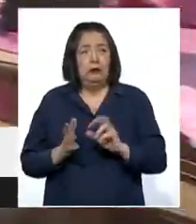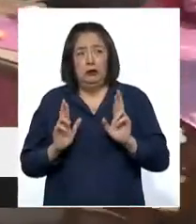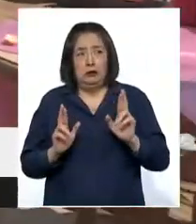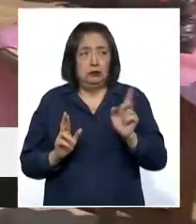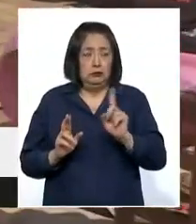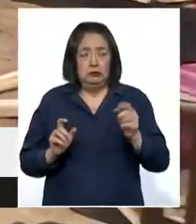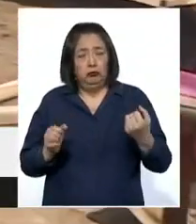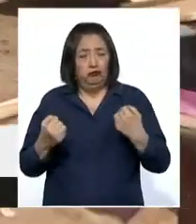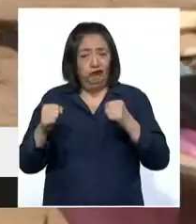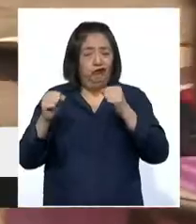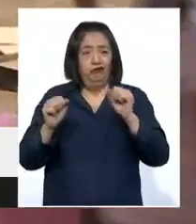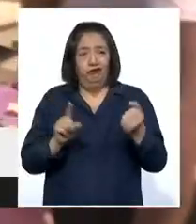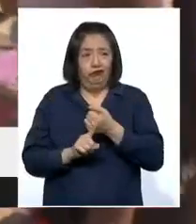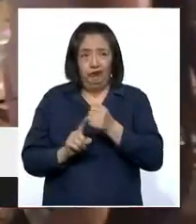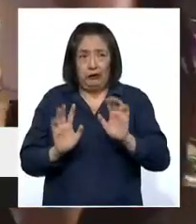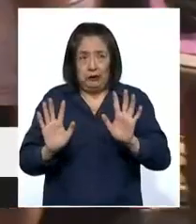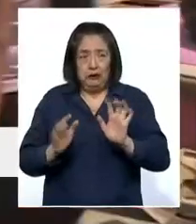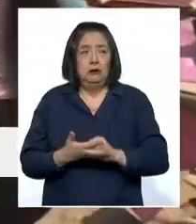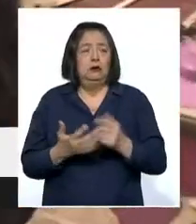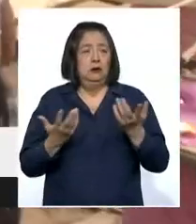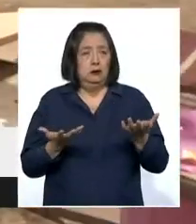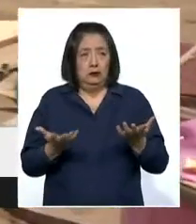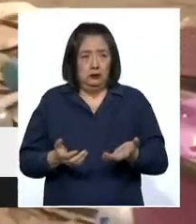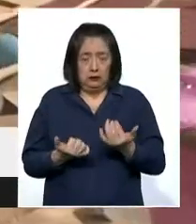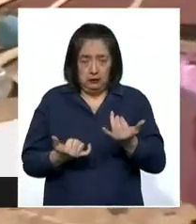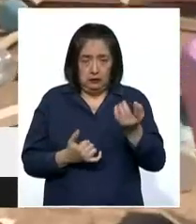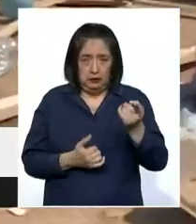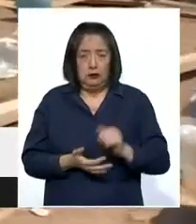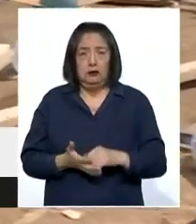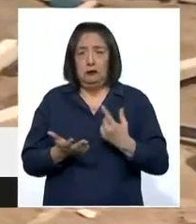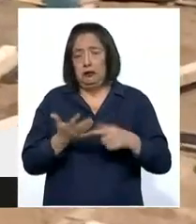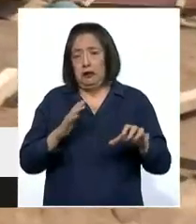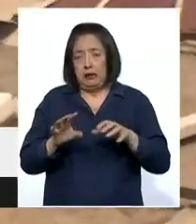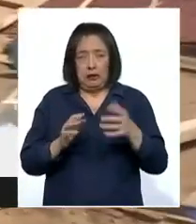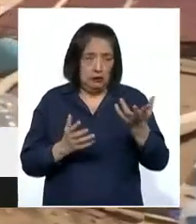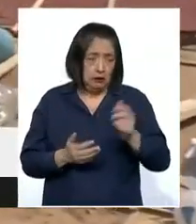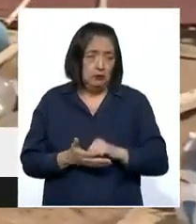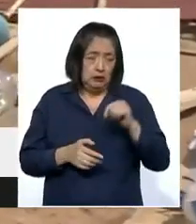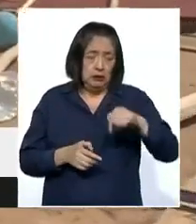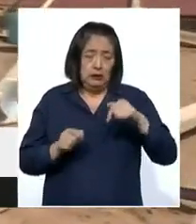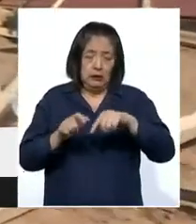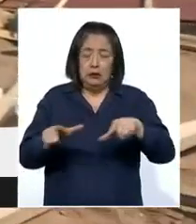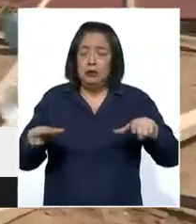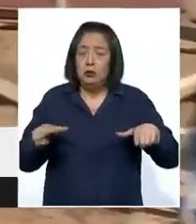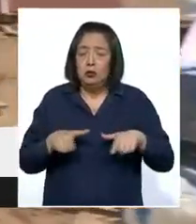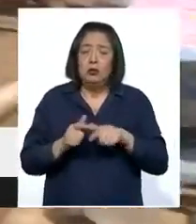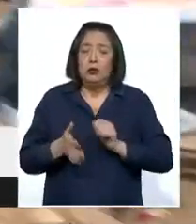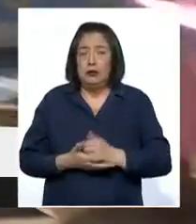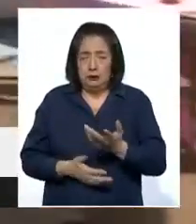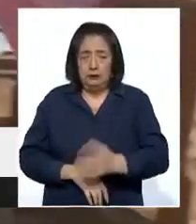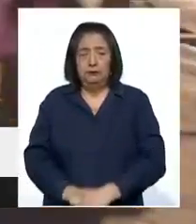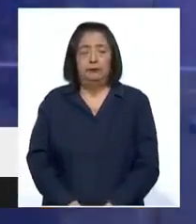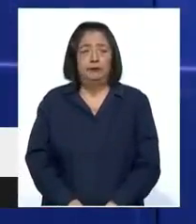no se llegue a la violencia hasta el momento Esto es lo que se viene desarrollando en esta zona de pucusana adelante